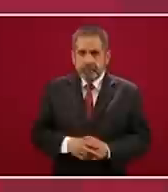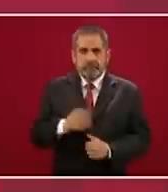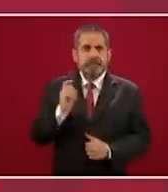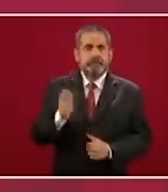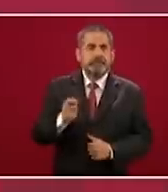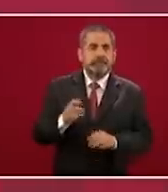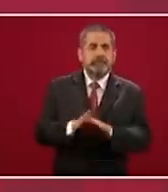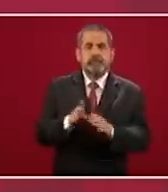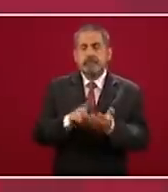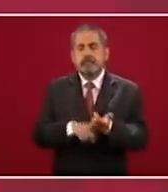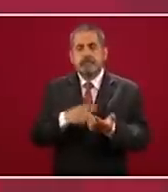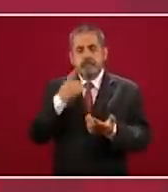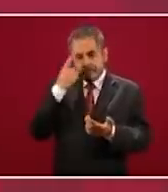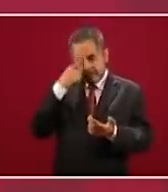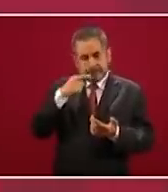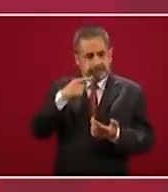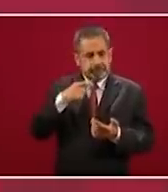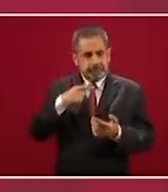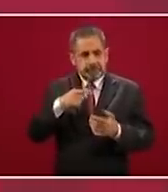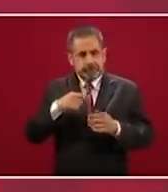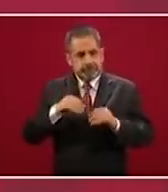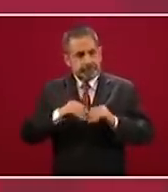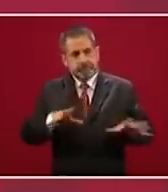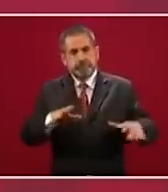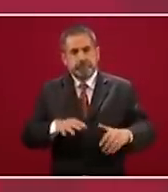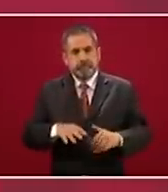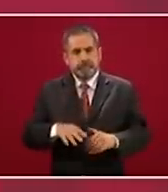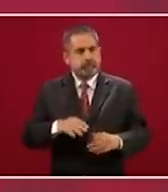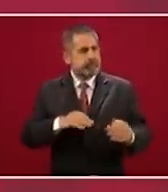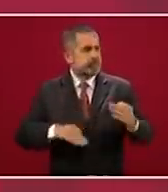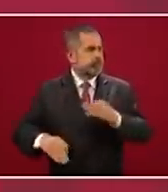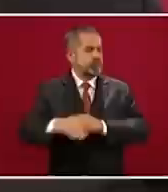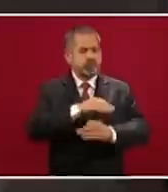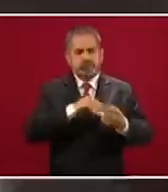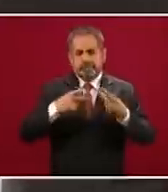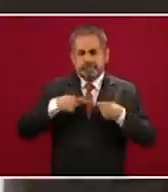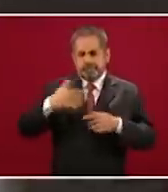que lo sepa toda la gente,